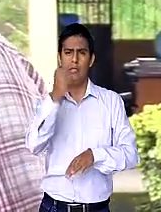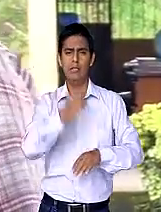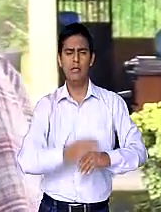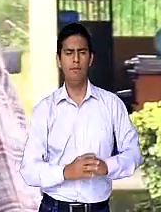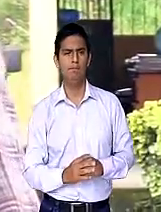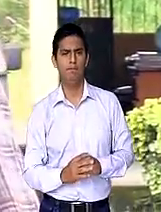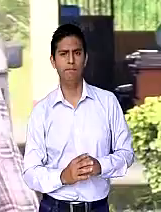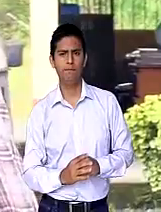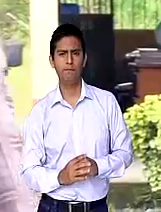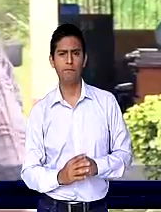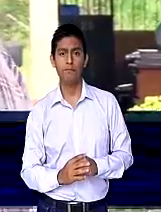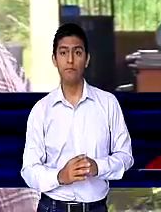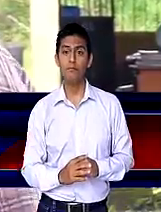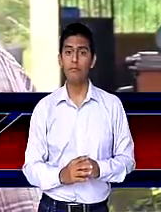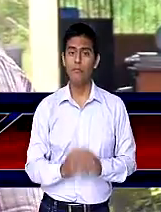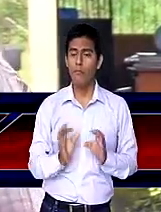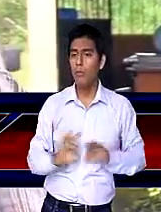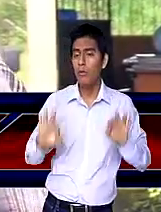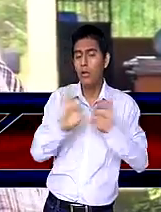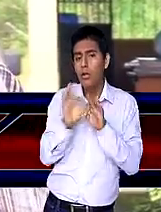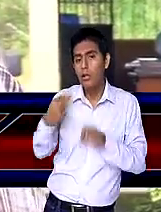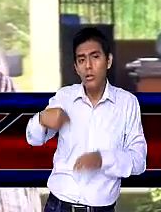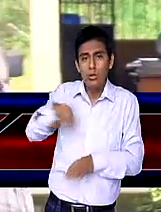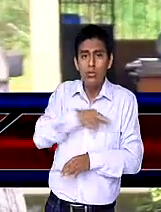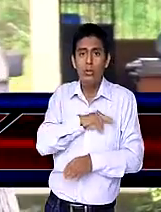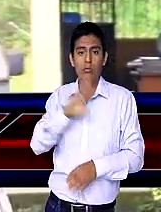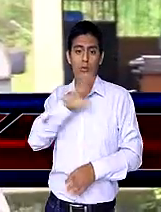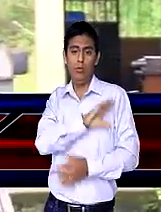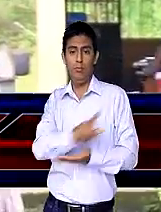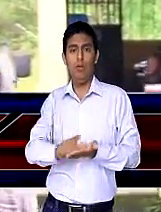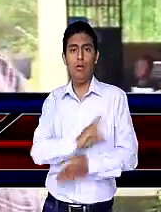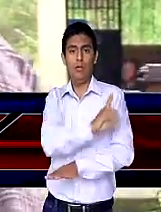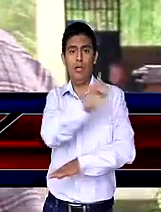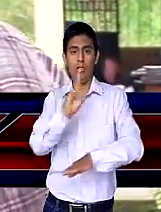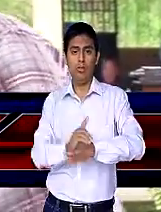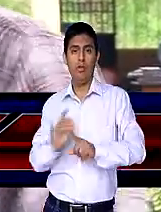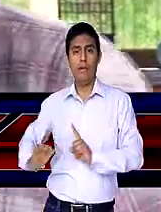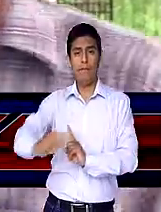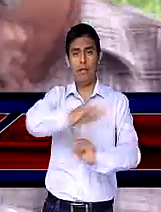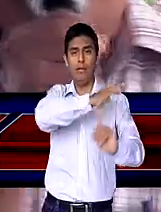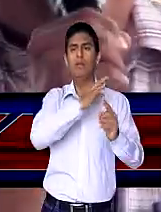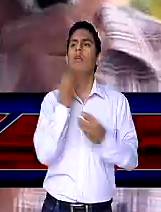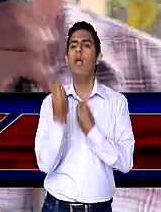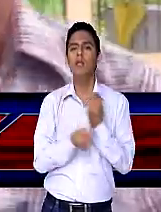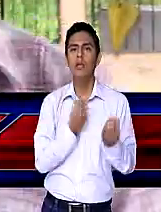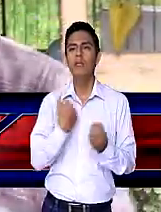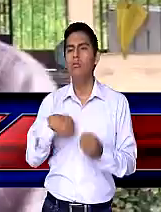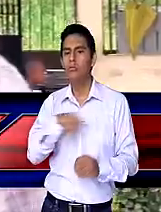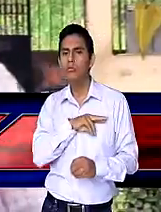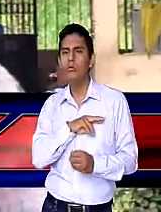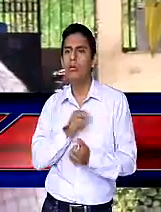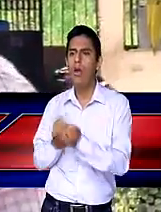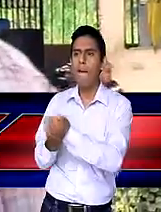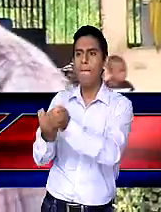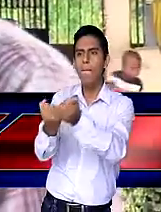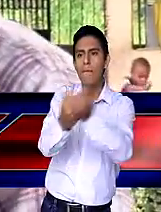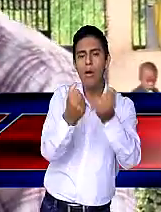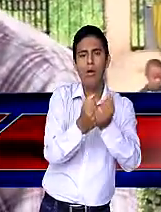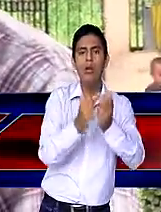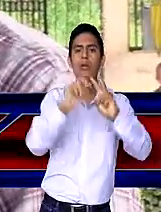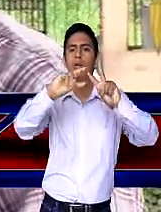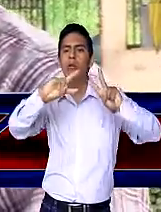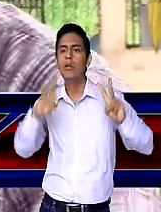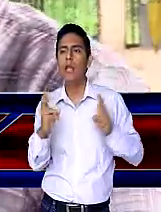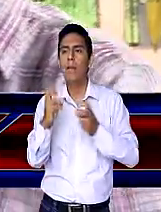Bravo. Y lo que nosotros, a través del municipio, de la dirección de ambiente, estamos implementando esta campaña de